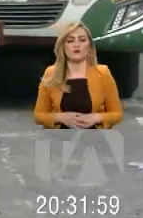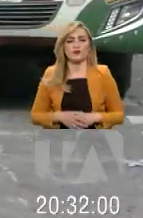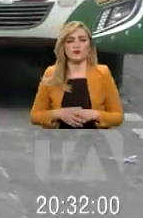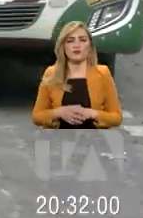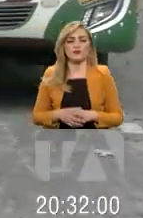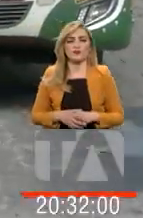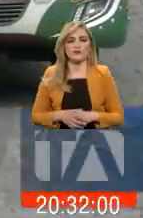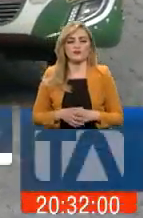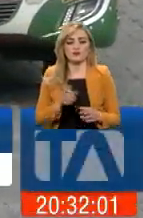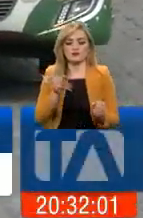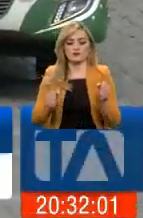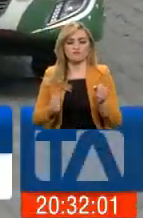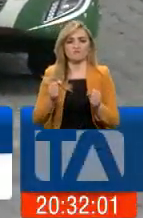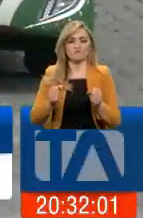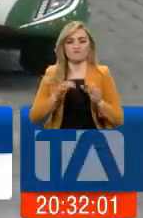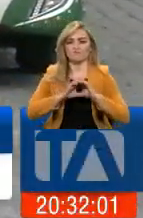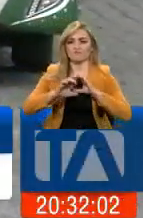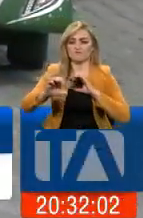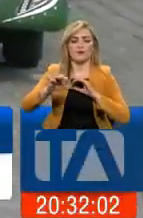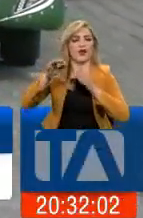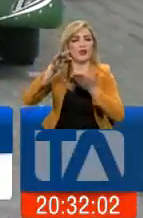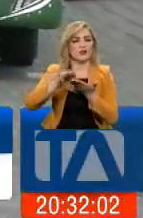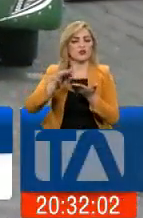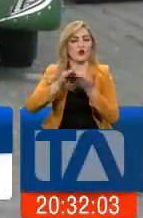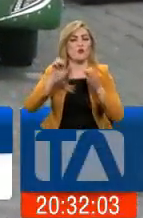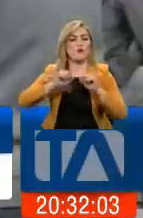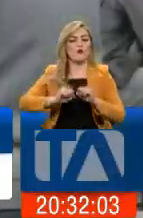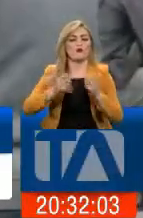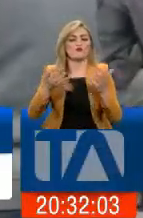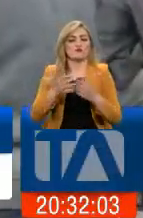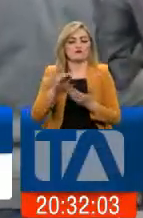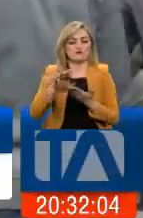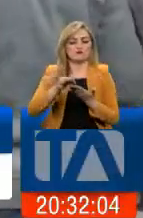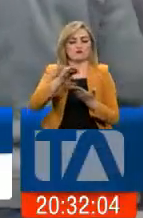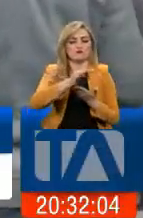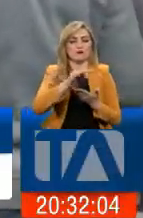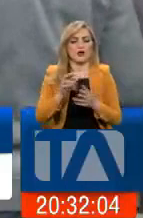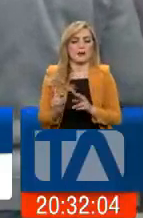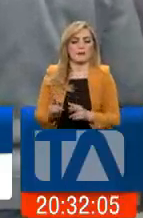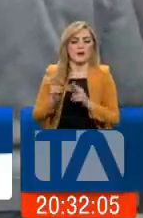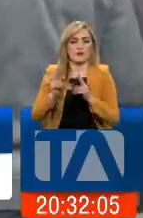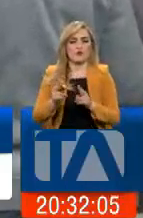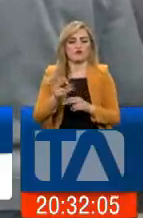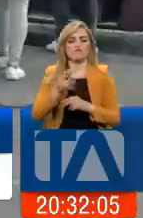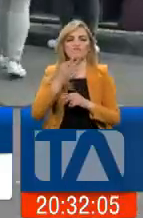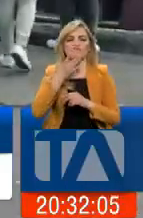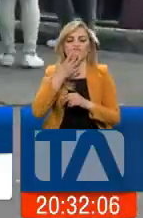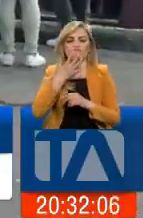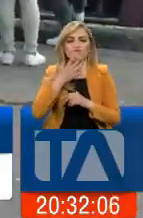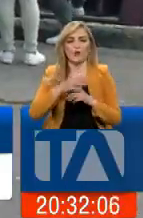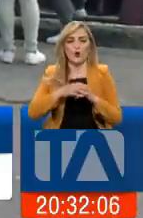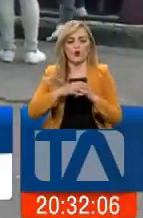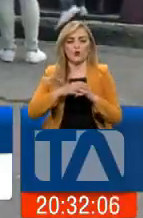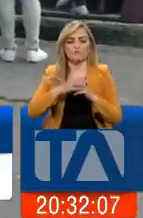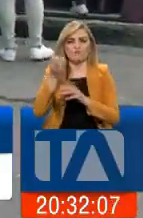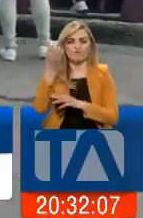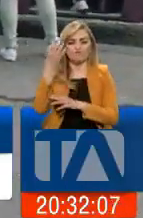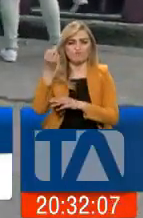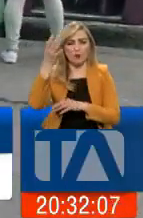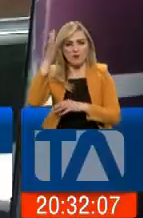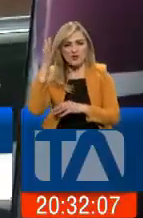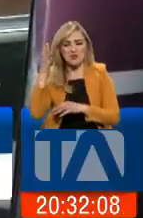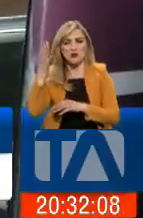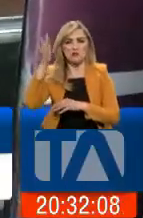En cuanto al transporte intercantonal, este solo puede operar en cantones con el mismo color de semáforo, y esto genera preocupación